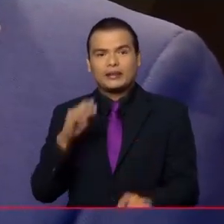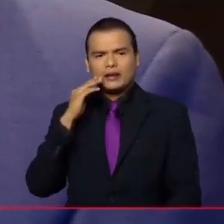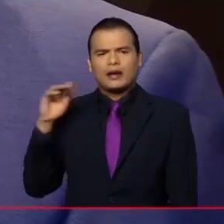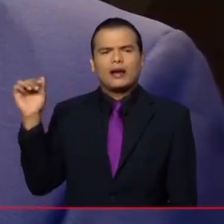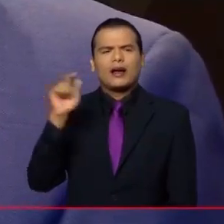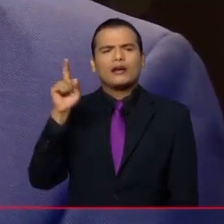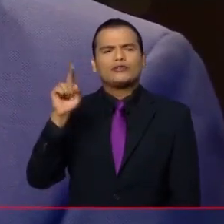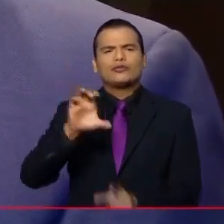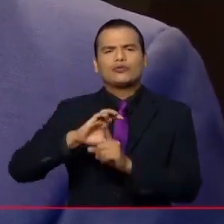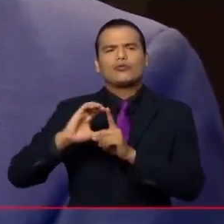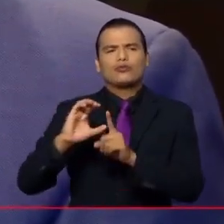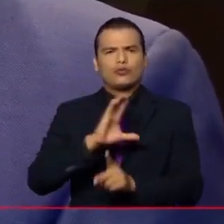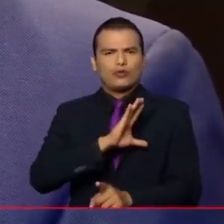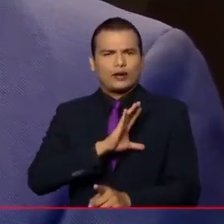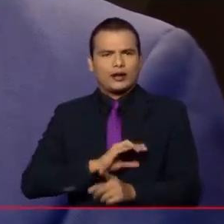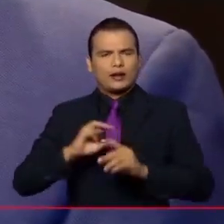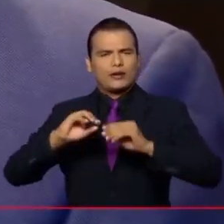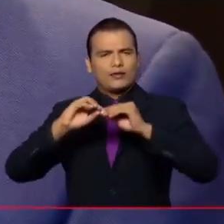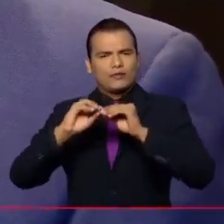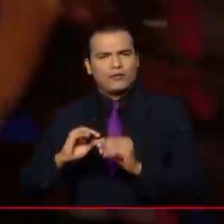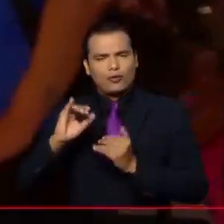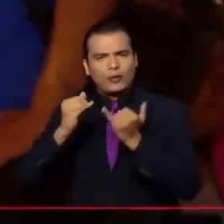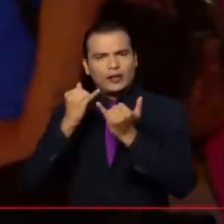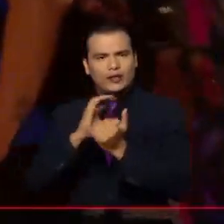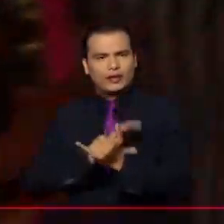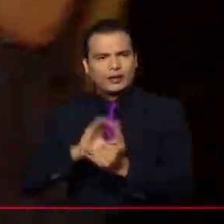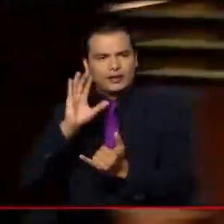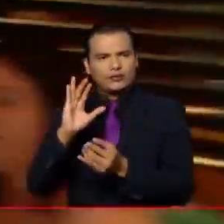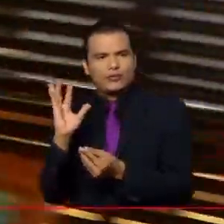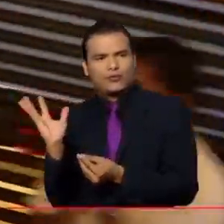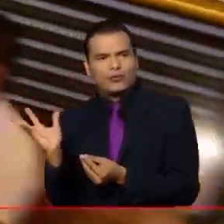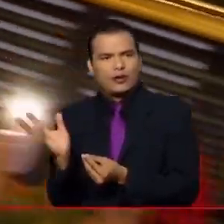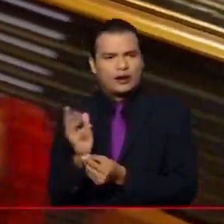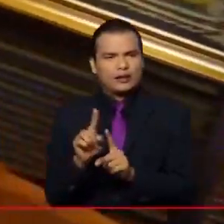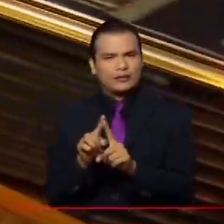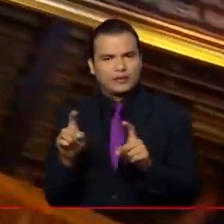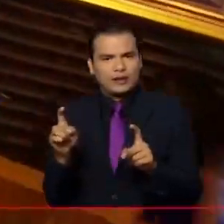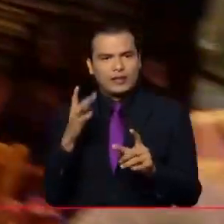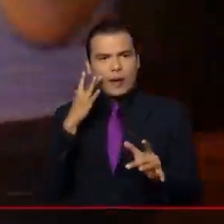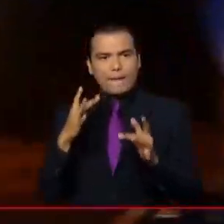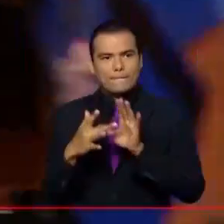solamente sea la belleza, sino también esa parte cultural y artística que nos caracteriza.